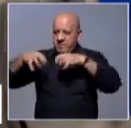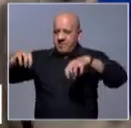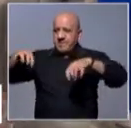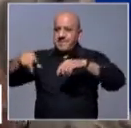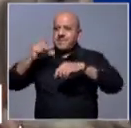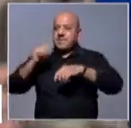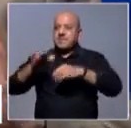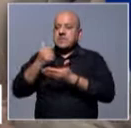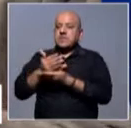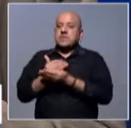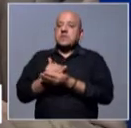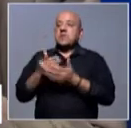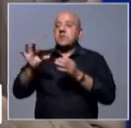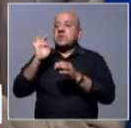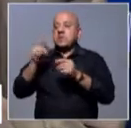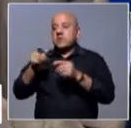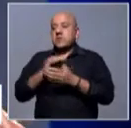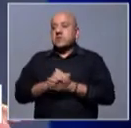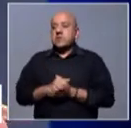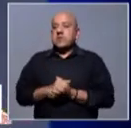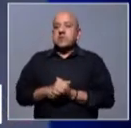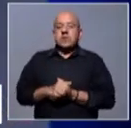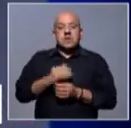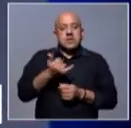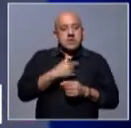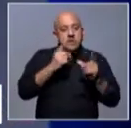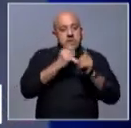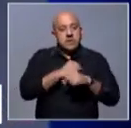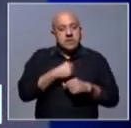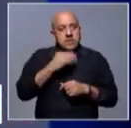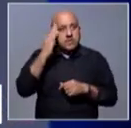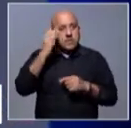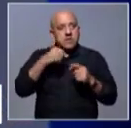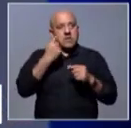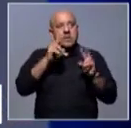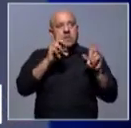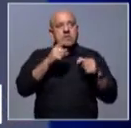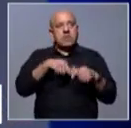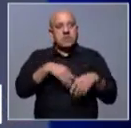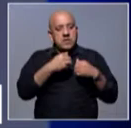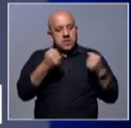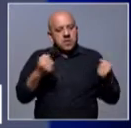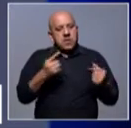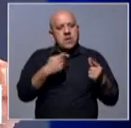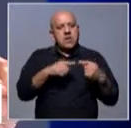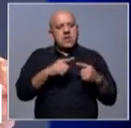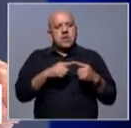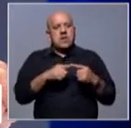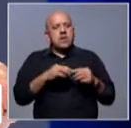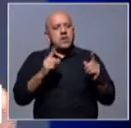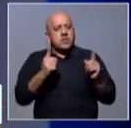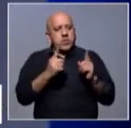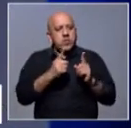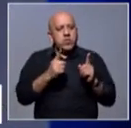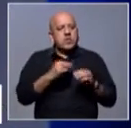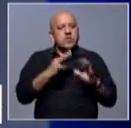departamental y terminar anotando esa decisión iván ya nos tenemos que ir y me consta que el tema que viene usted lo quiere analizar más adelante pero sintéticamente